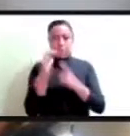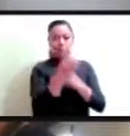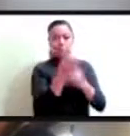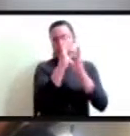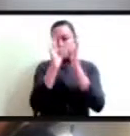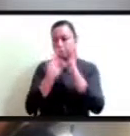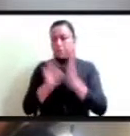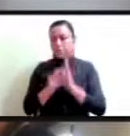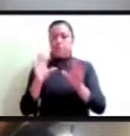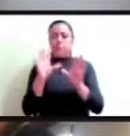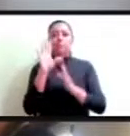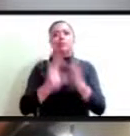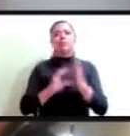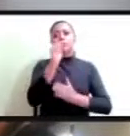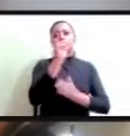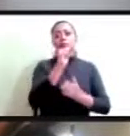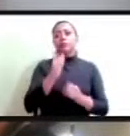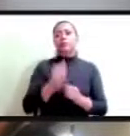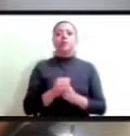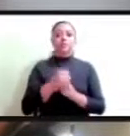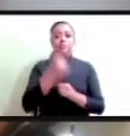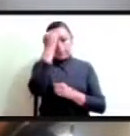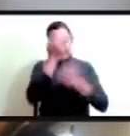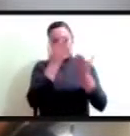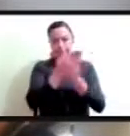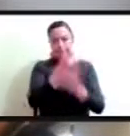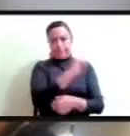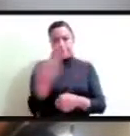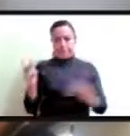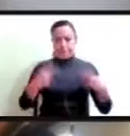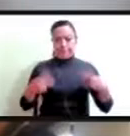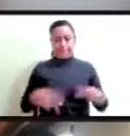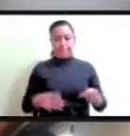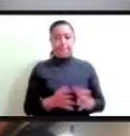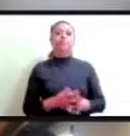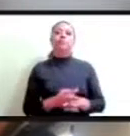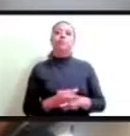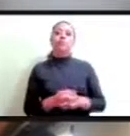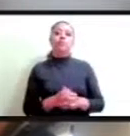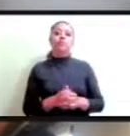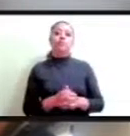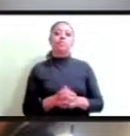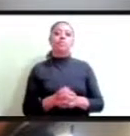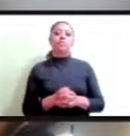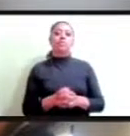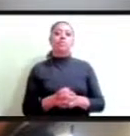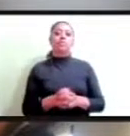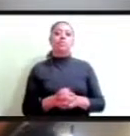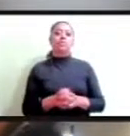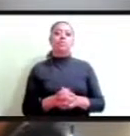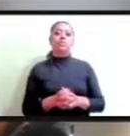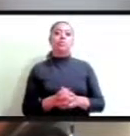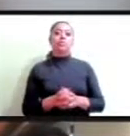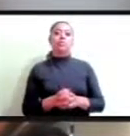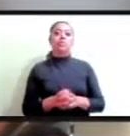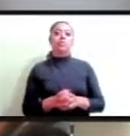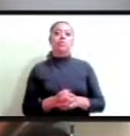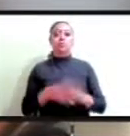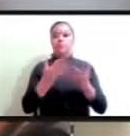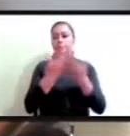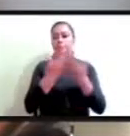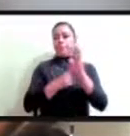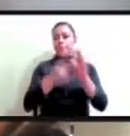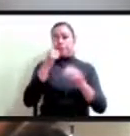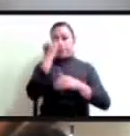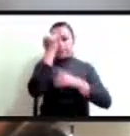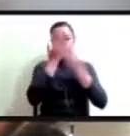e Iniciativas Ciudadanas. Para presentar una iniciativa con proyecto de decreto para el que se